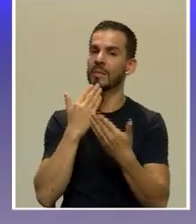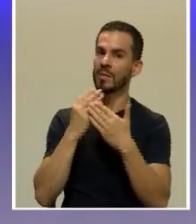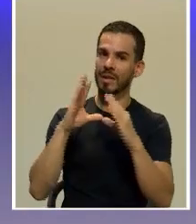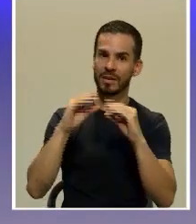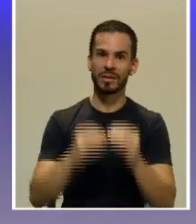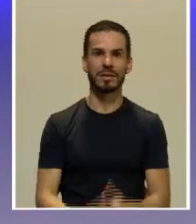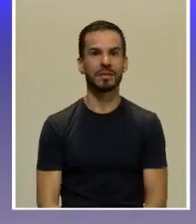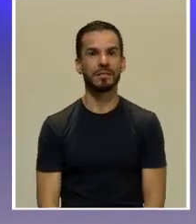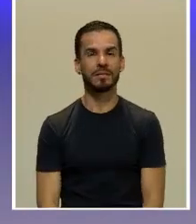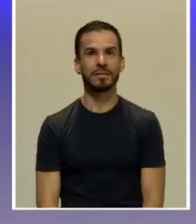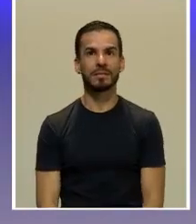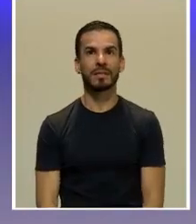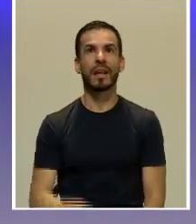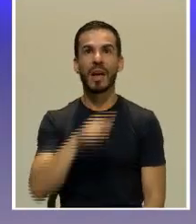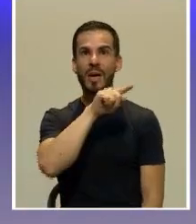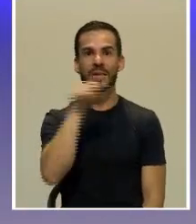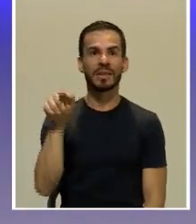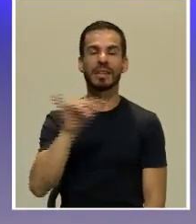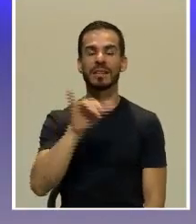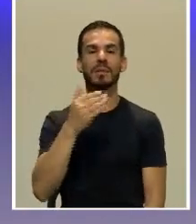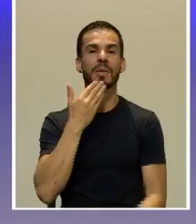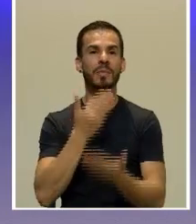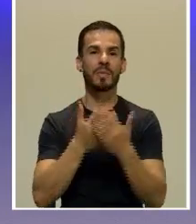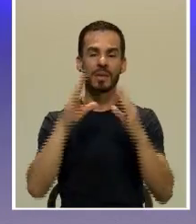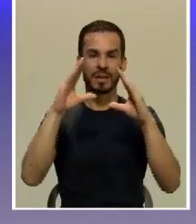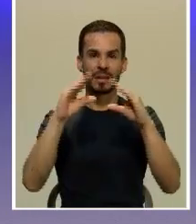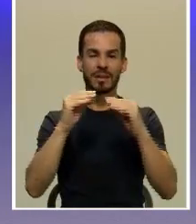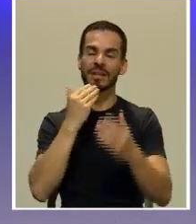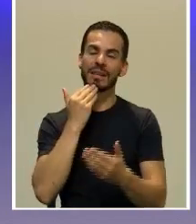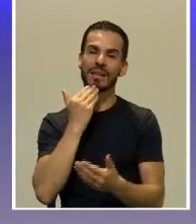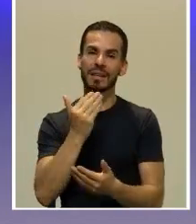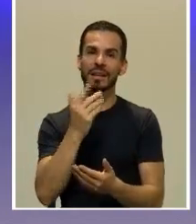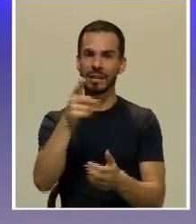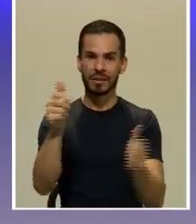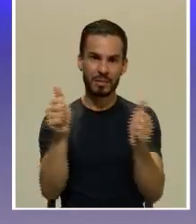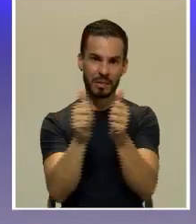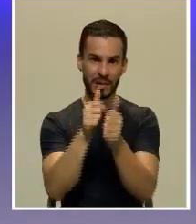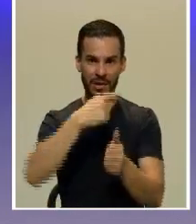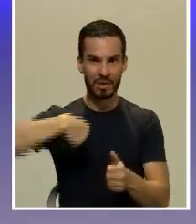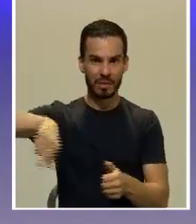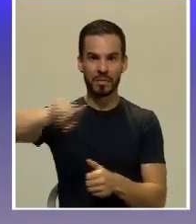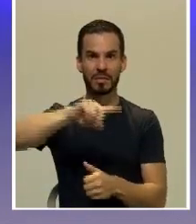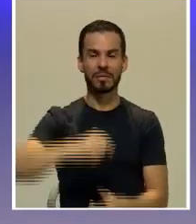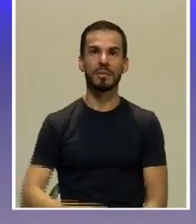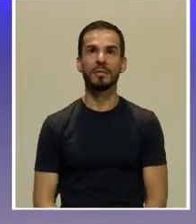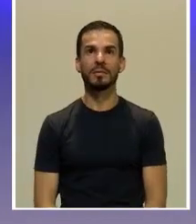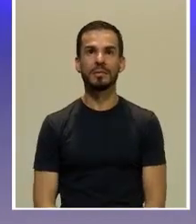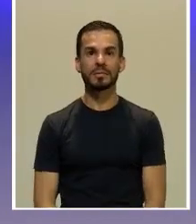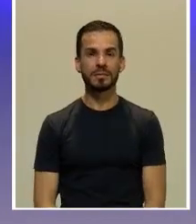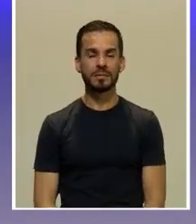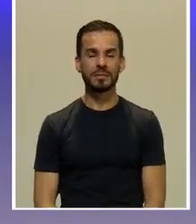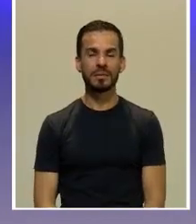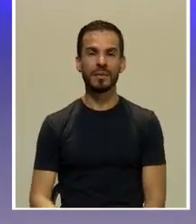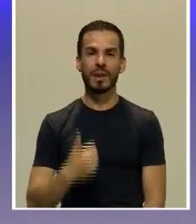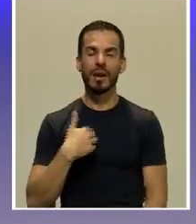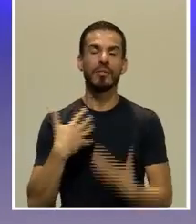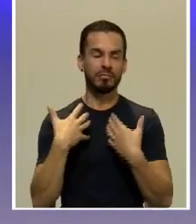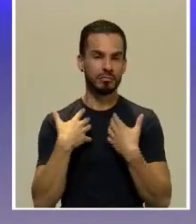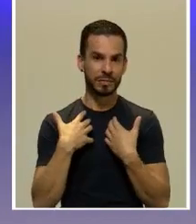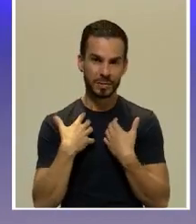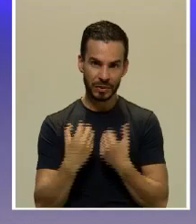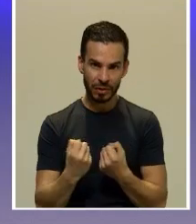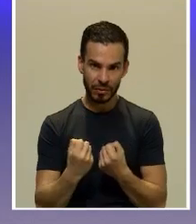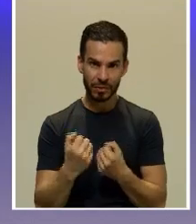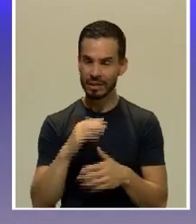noches. A ustedes también las buenas noches. Gracias por acompañarnos. Tengamos